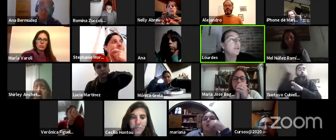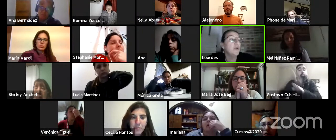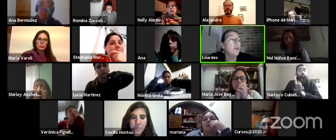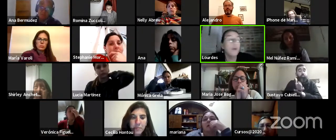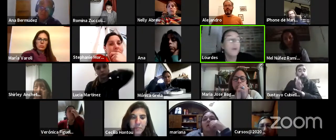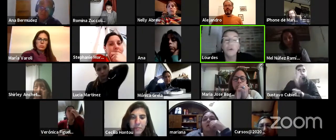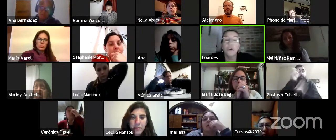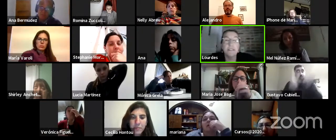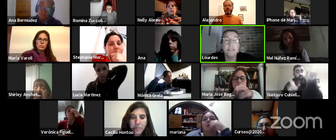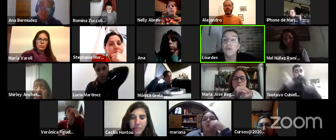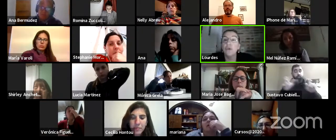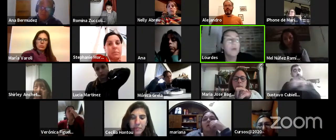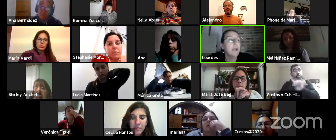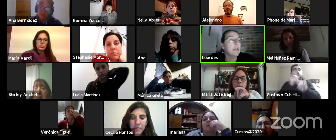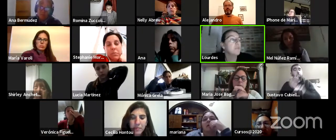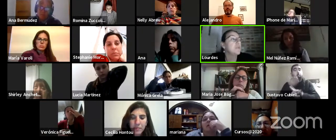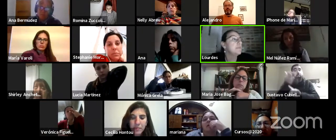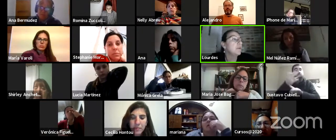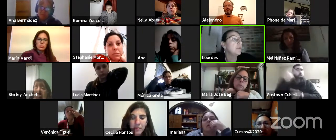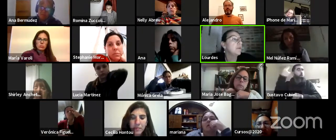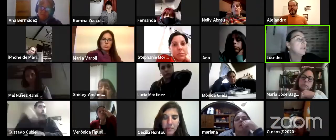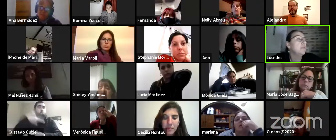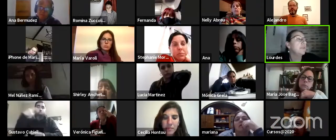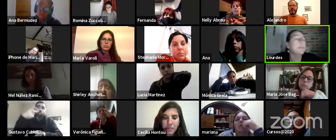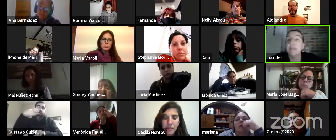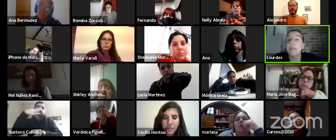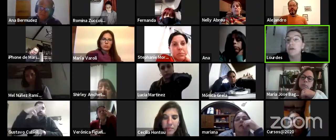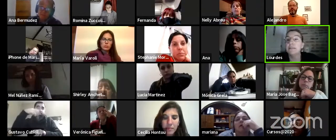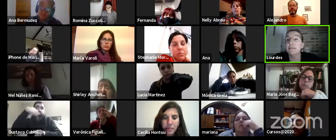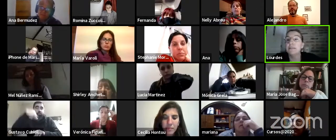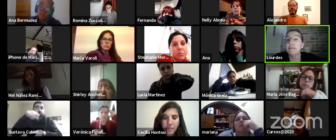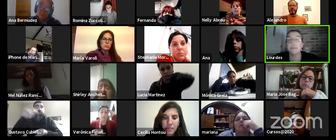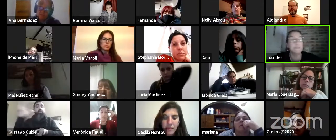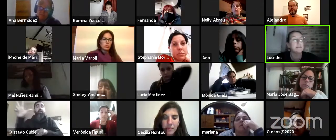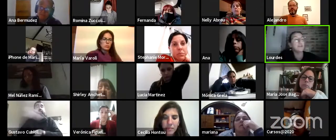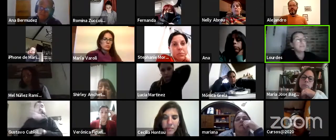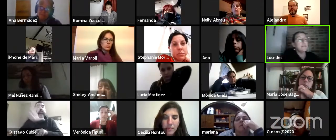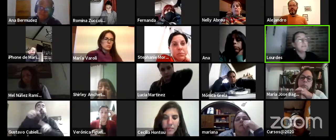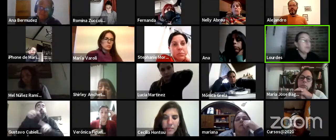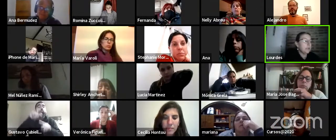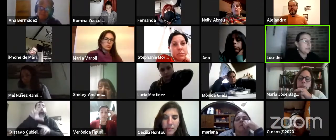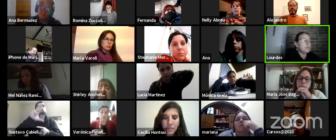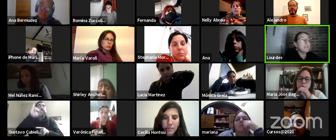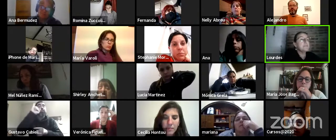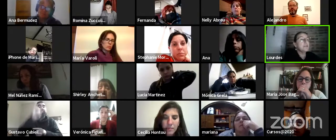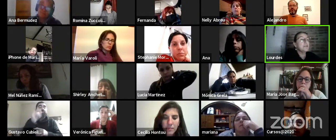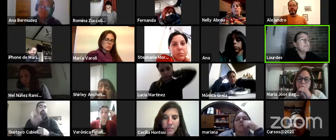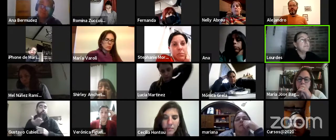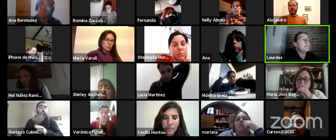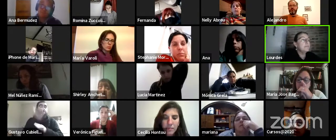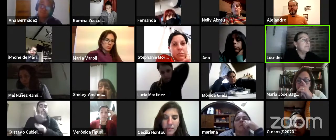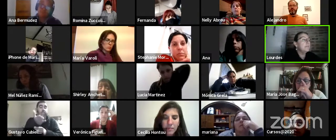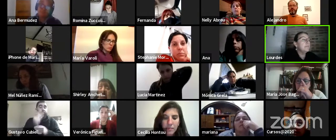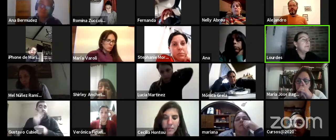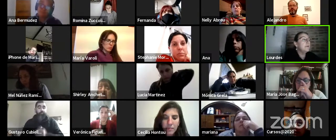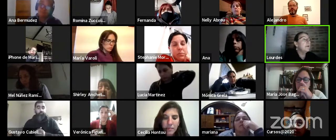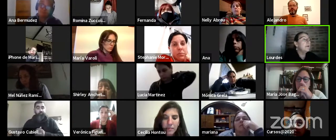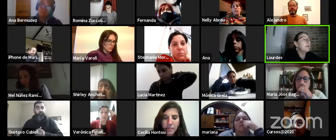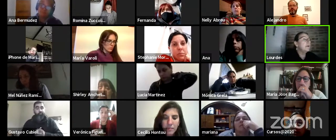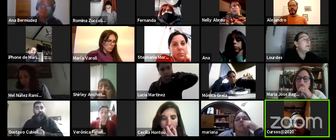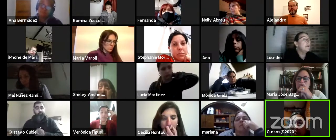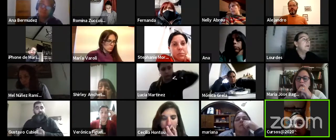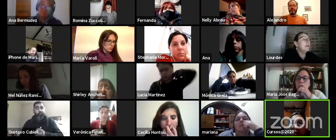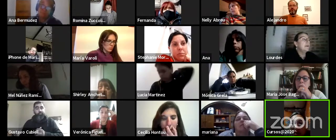66,7% no solicitaron nunca la cláusula de excepción y un 33,3% sí solicitaron la cláusula de excepción.